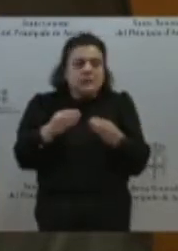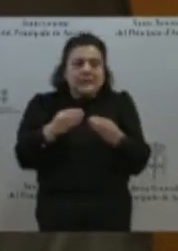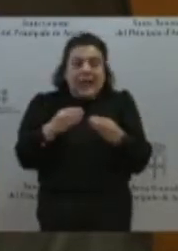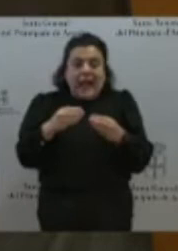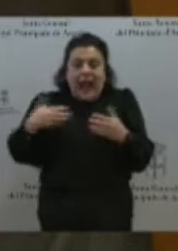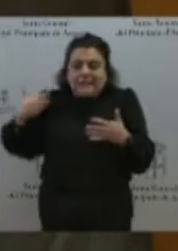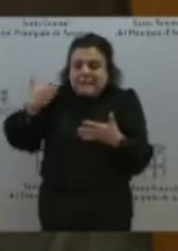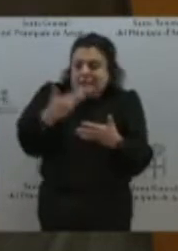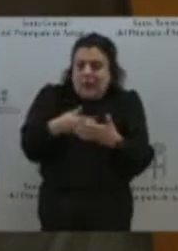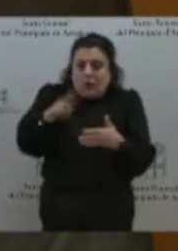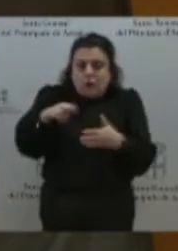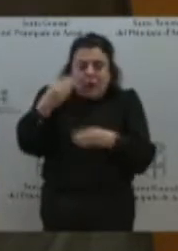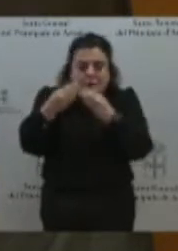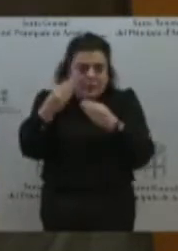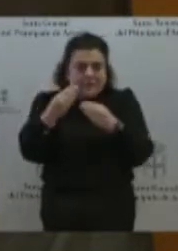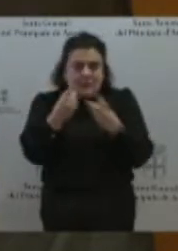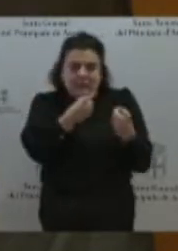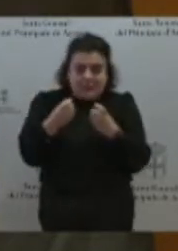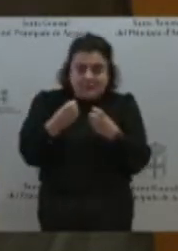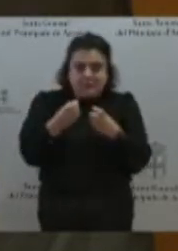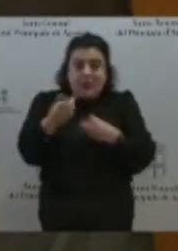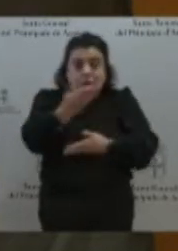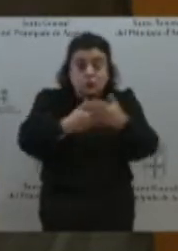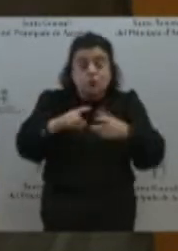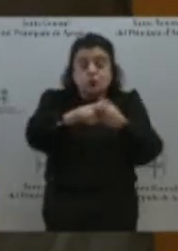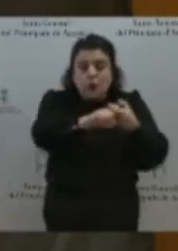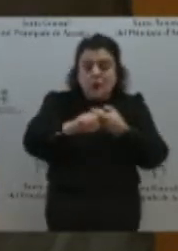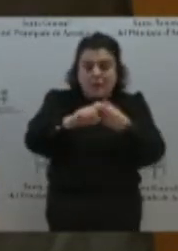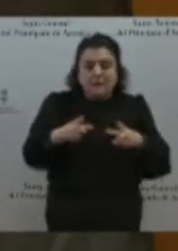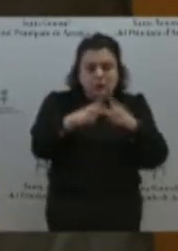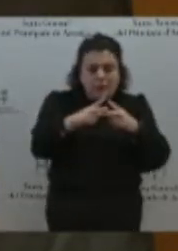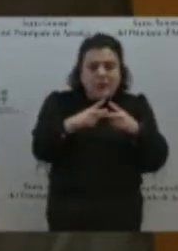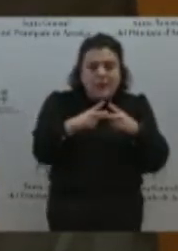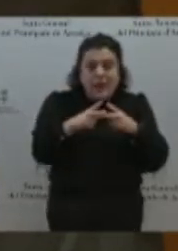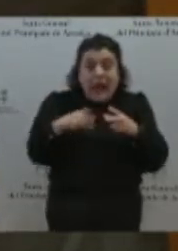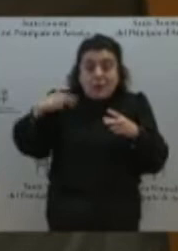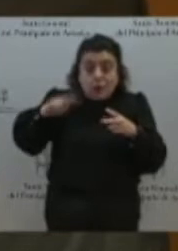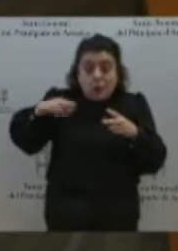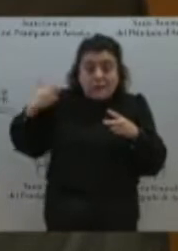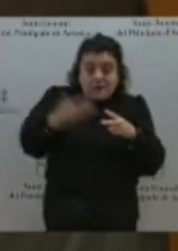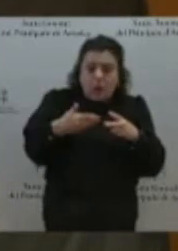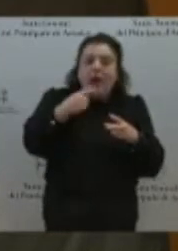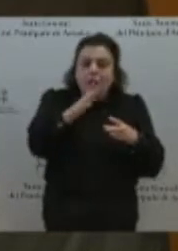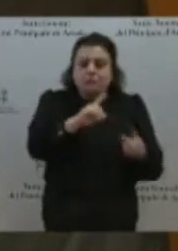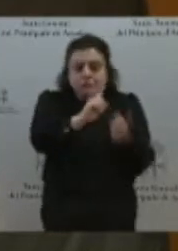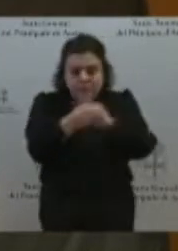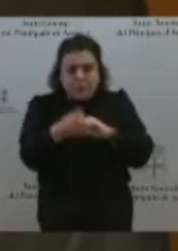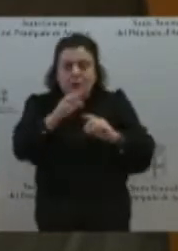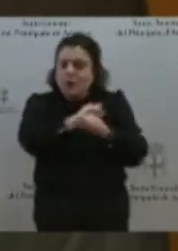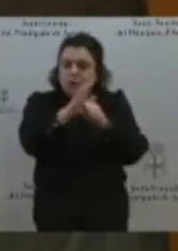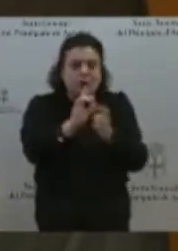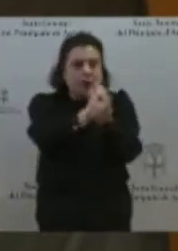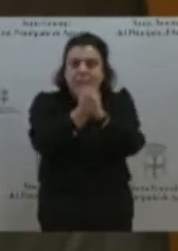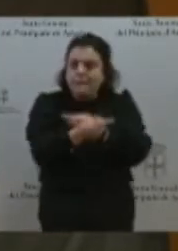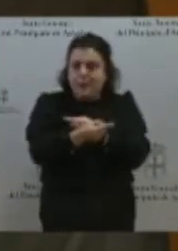social, porque la pandemia lo cambió todo en Asturias, lo cambió todo en el mundo. Y los datos, les lo decía la semana pasada, lo dije antes y lo vuelvo a decir,